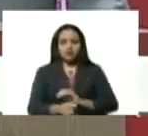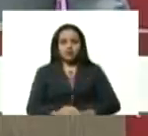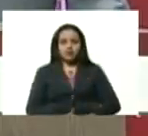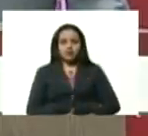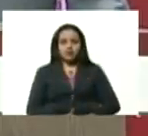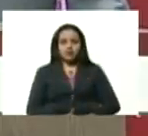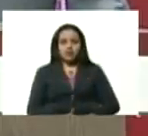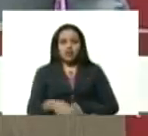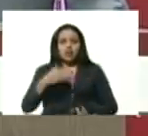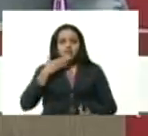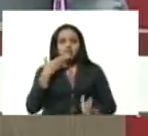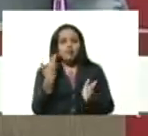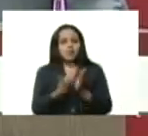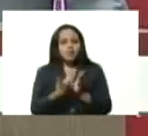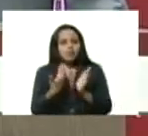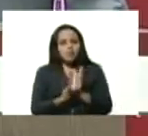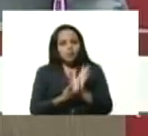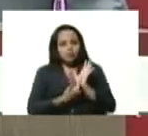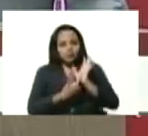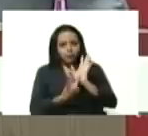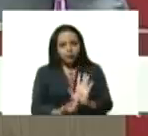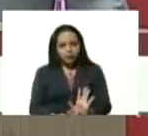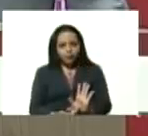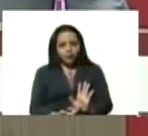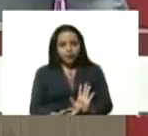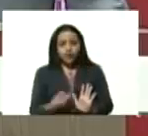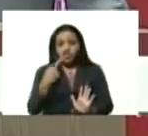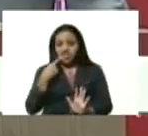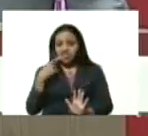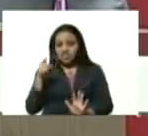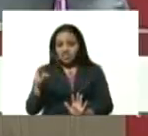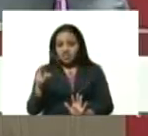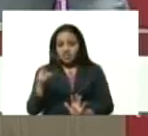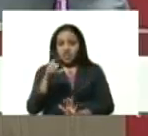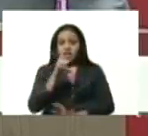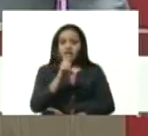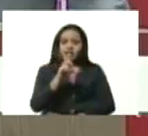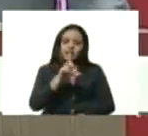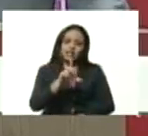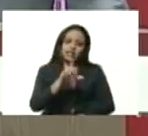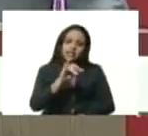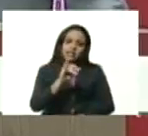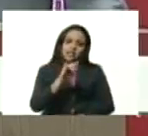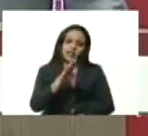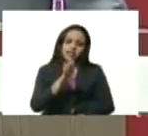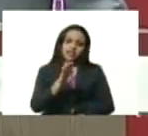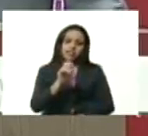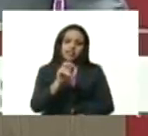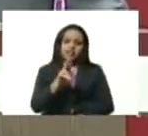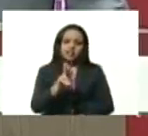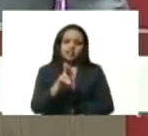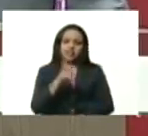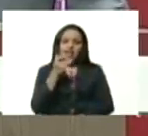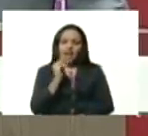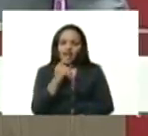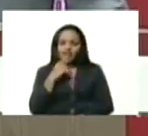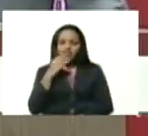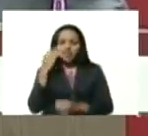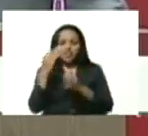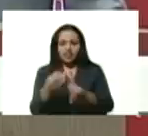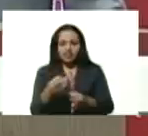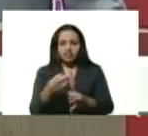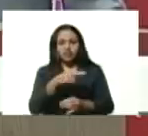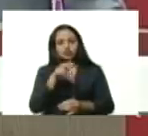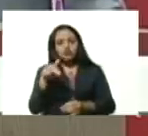las pruebas de que lo que Cliver Alcalá Cordones señaló es cierto. Vamos